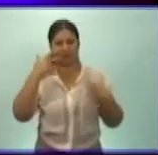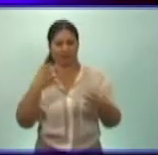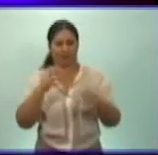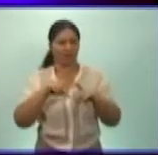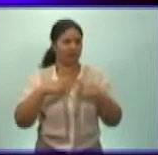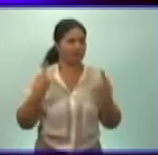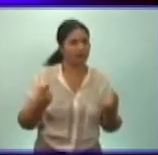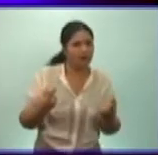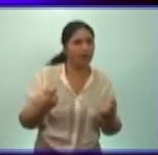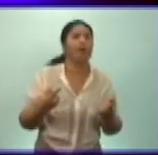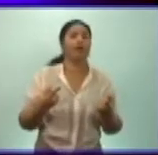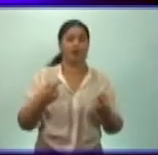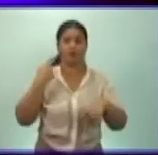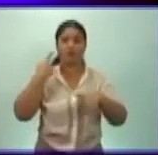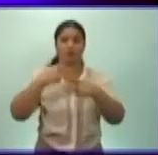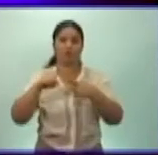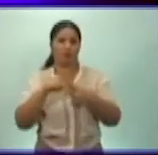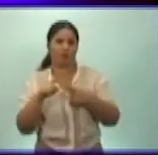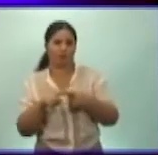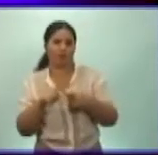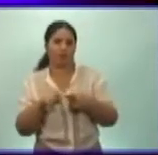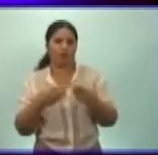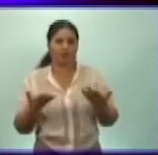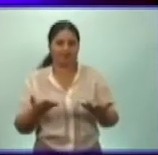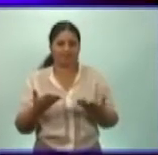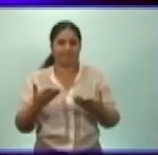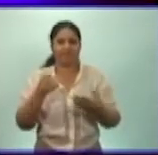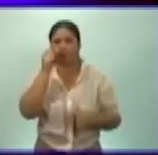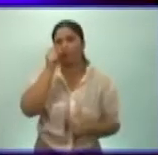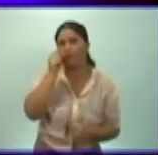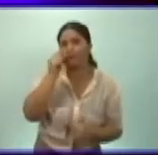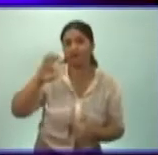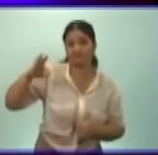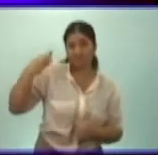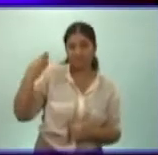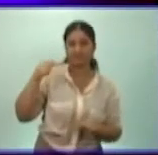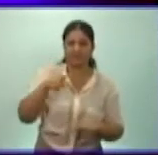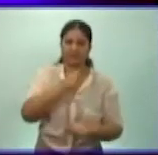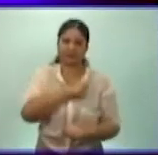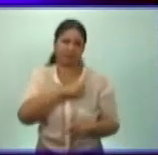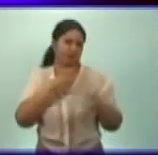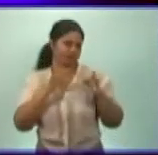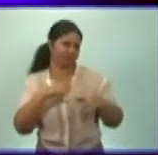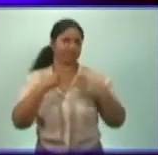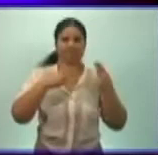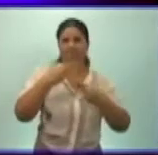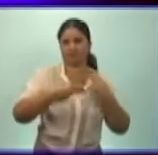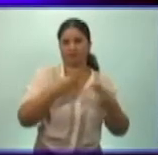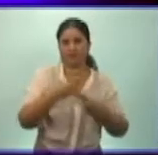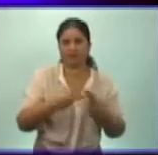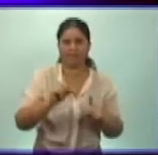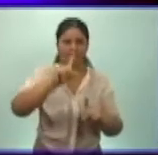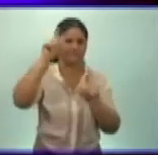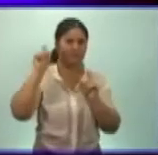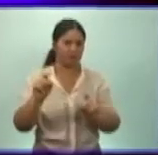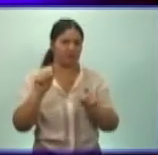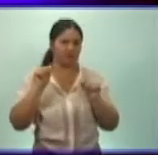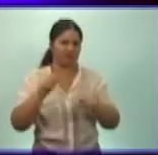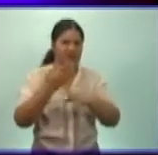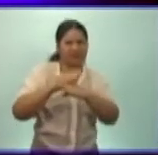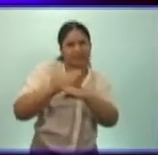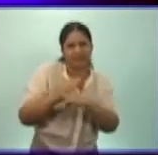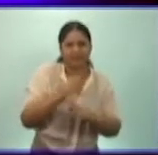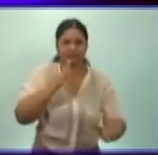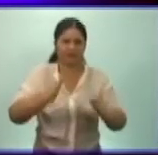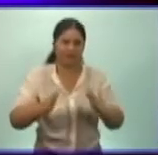quisieron también hacer los franceses. Por tanto, se impone conocer entonces a qué se le denominó